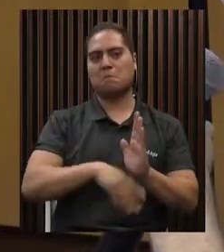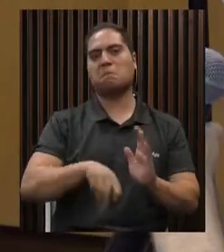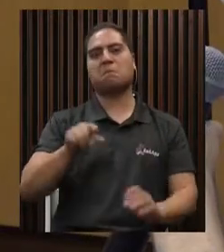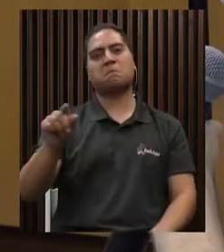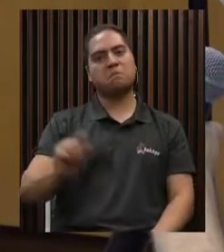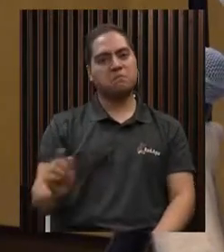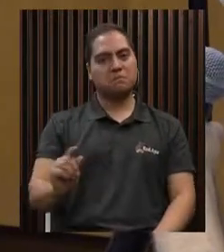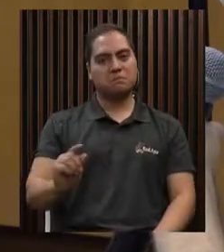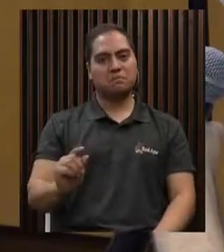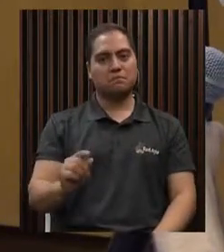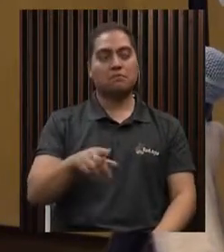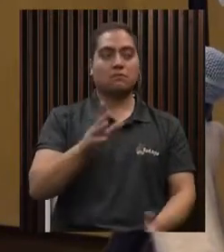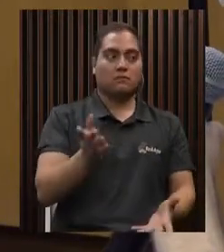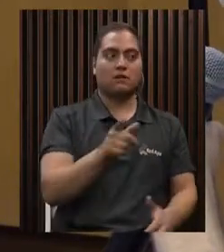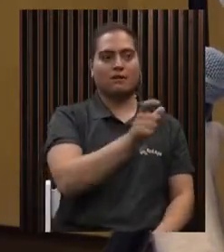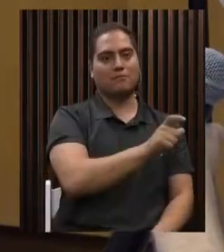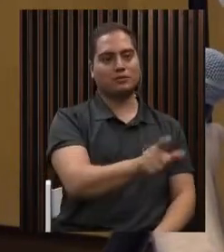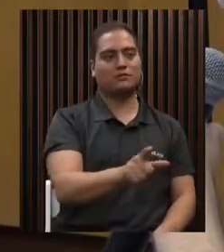que estaban sin interrumpir.